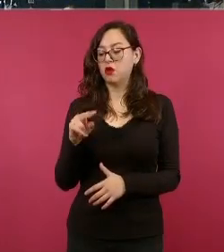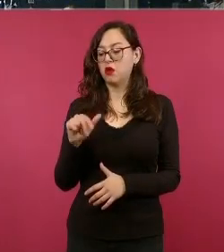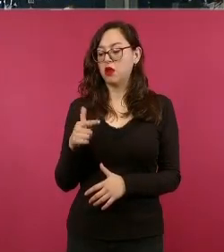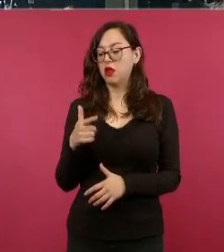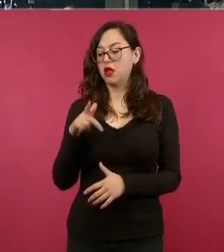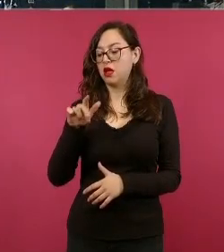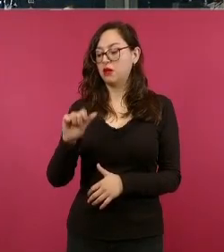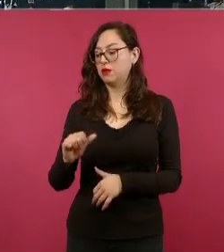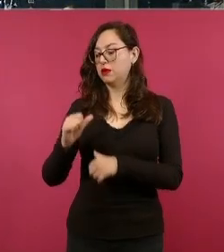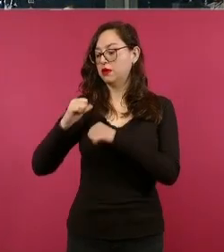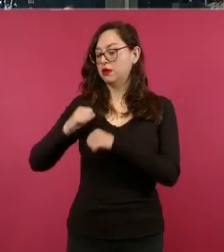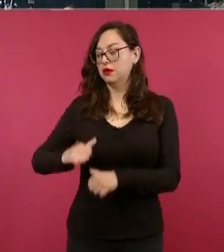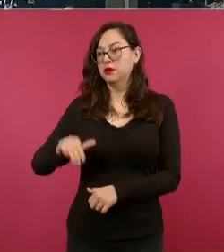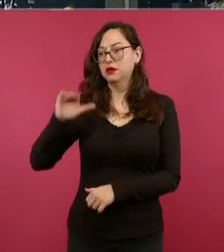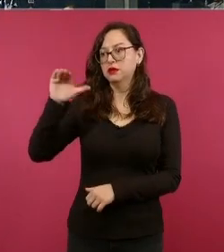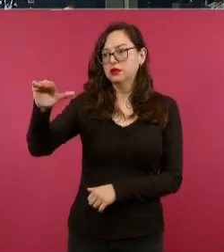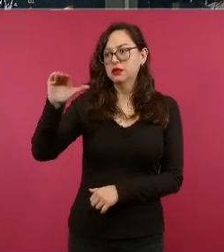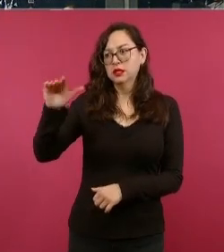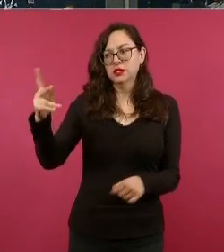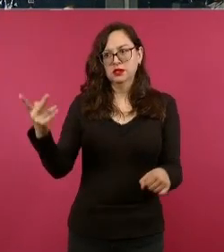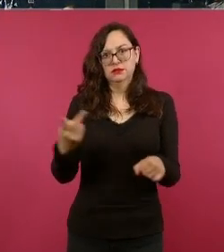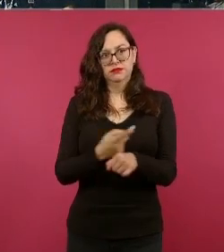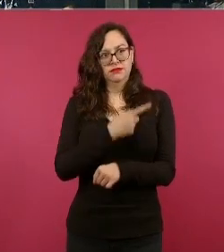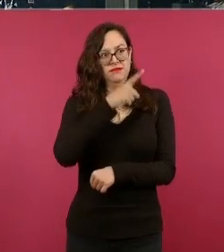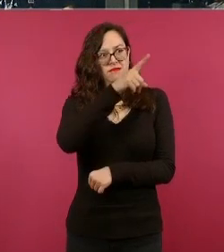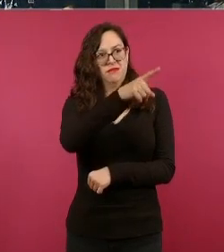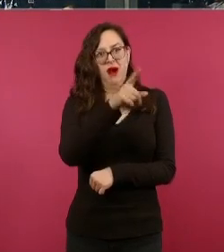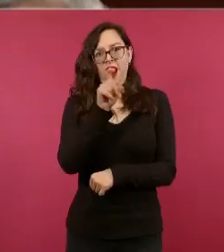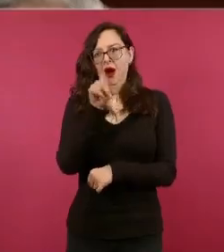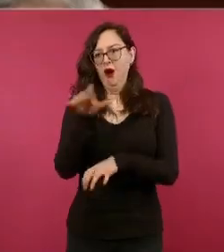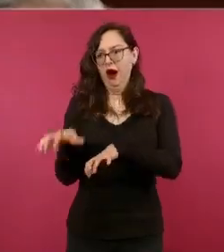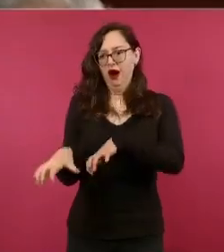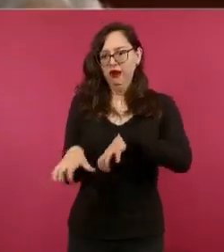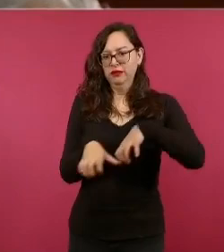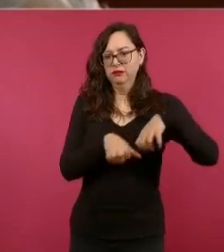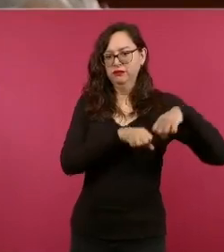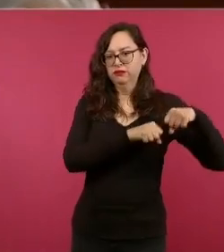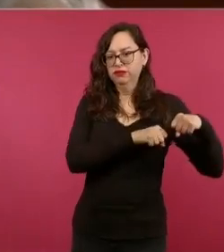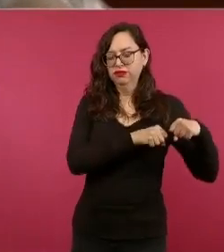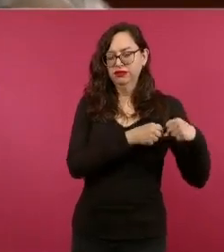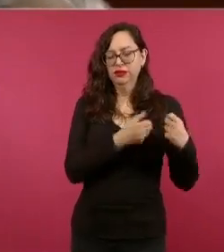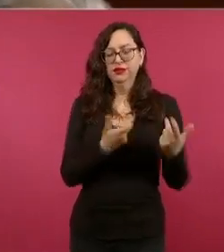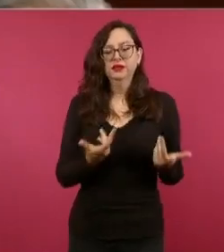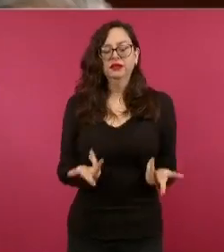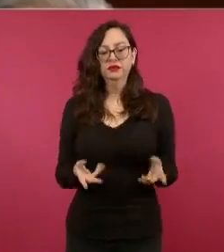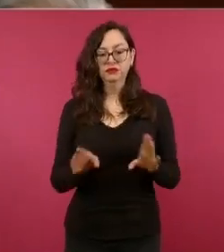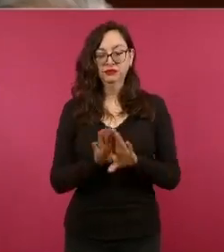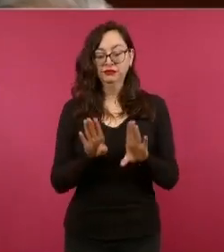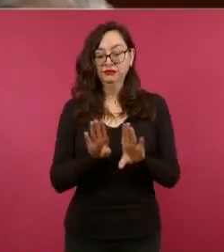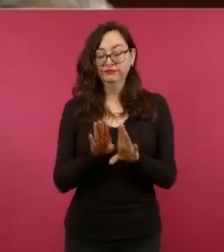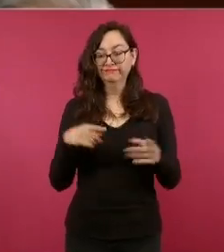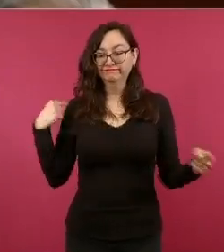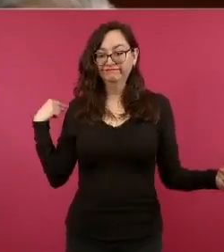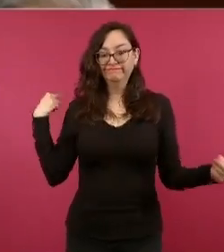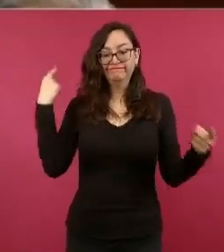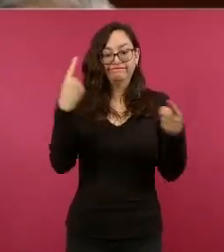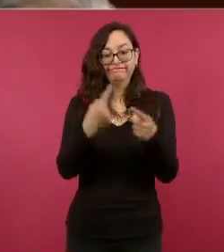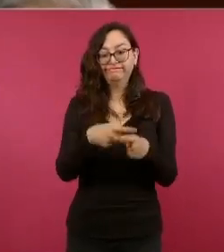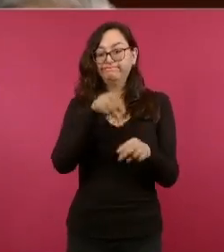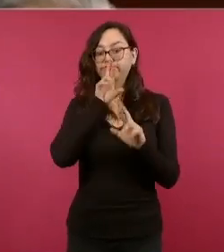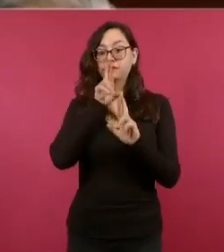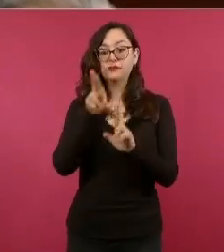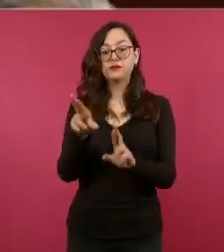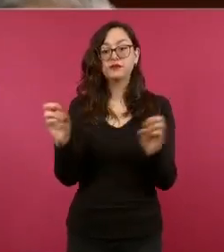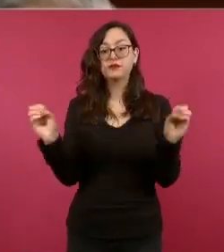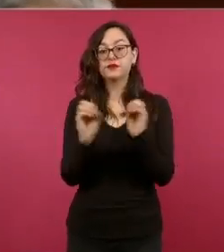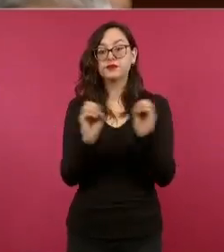autoridades para que le den solución, pero lamentablemente no ha habido ningún tipo de respuesta. También dicen que a